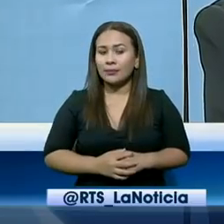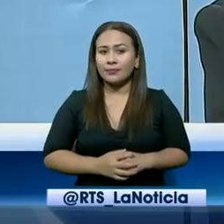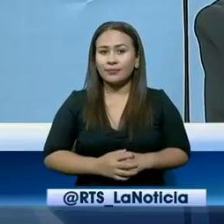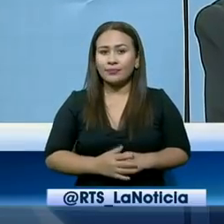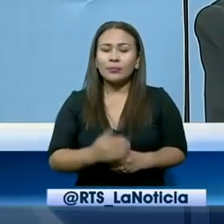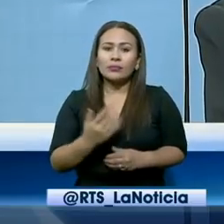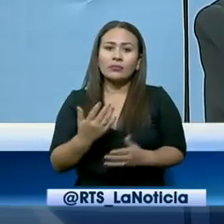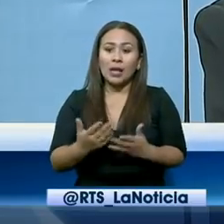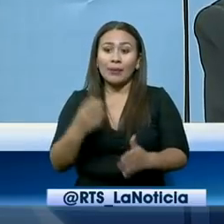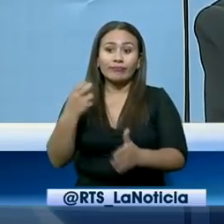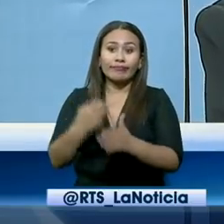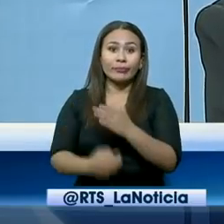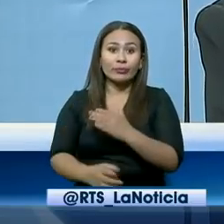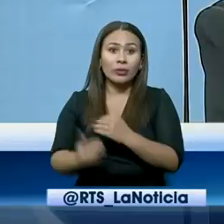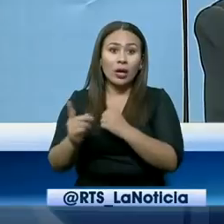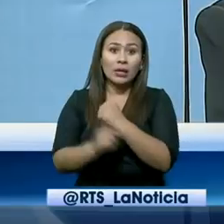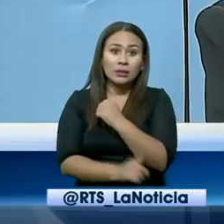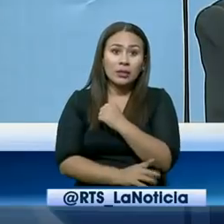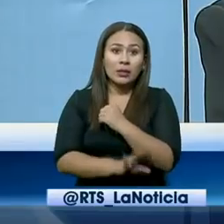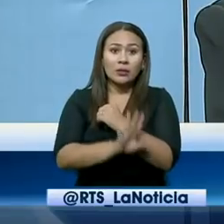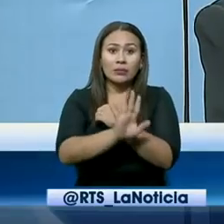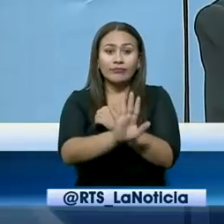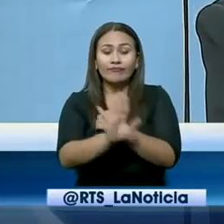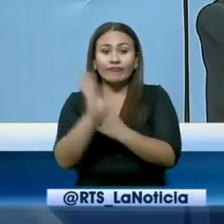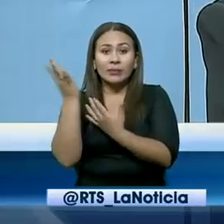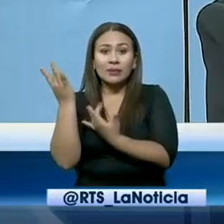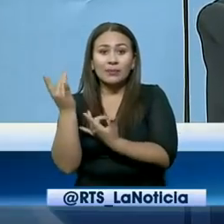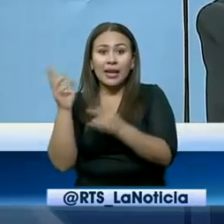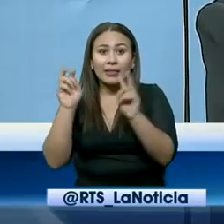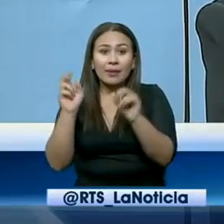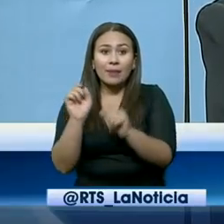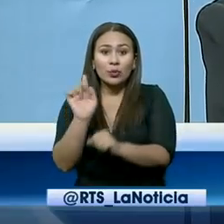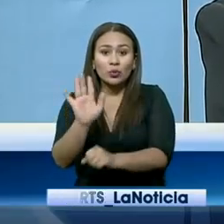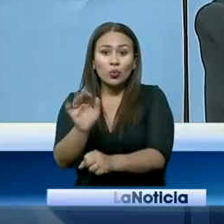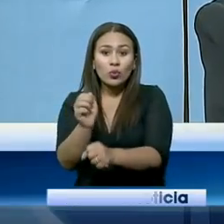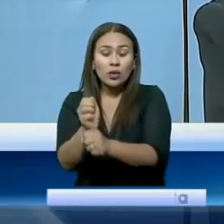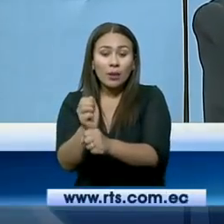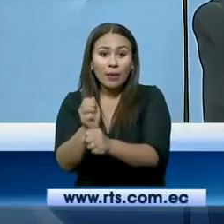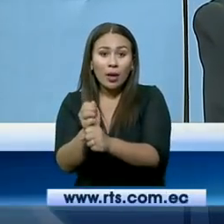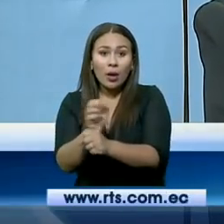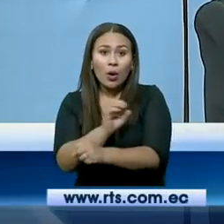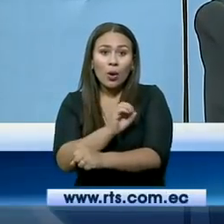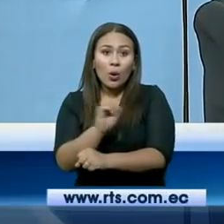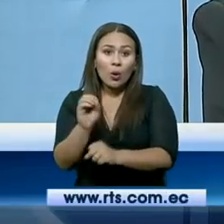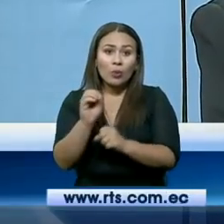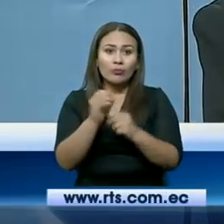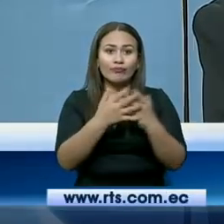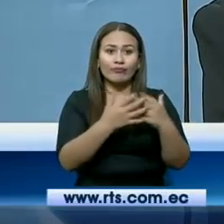eventual sanción en los aspectos tanto administrativos como penales.